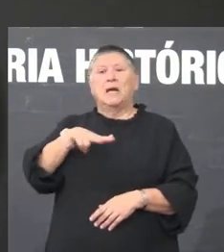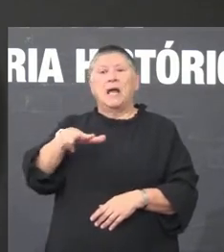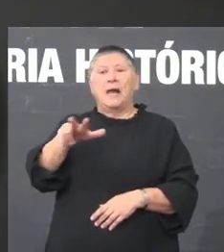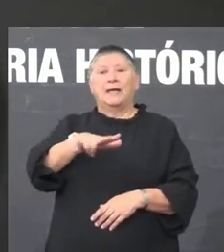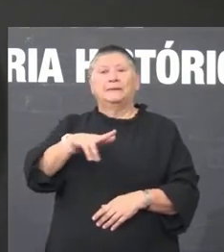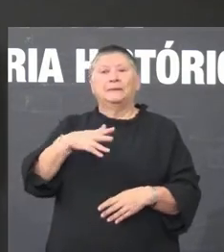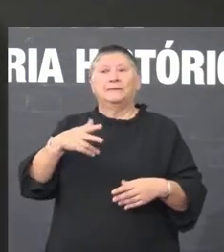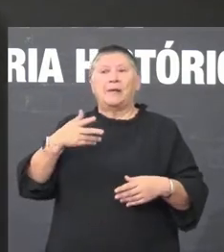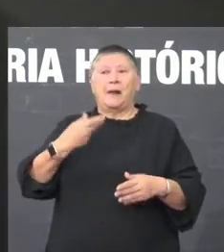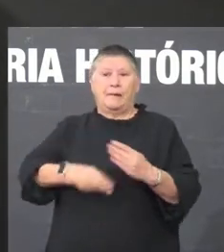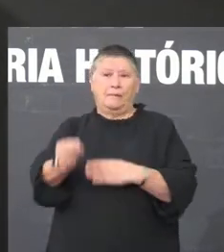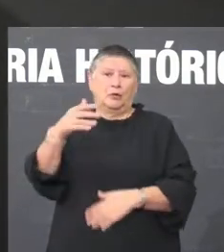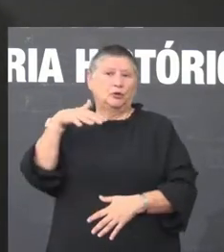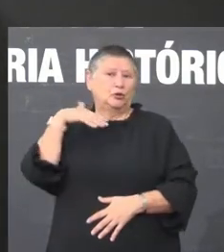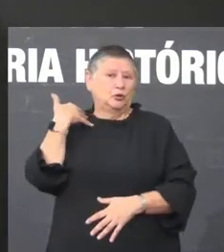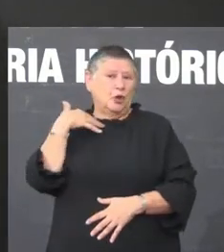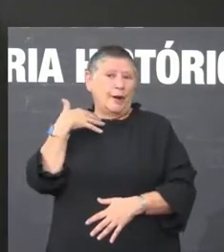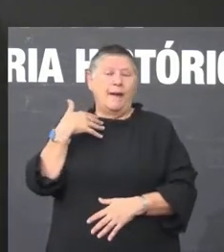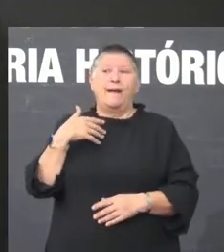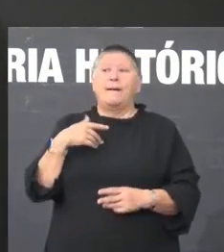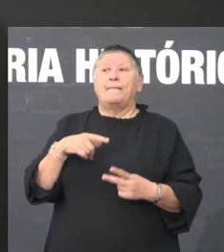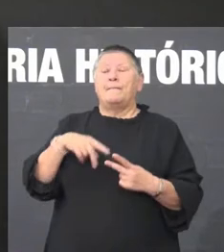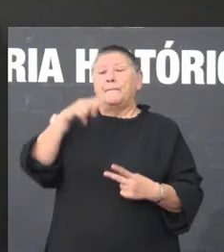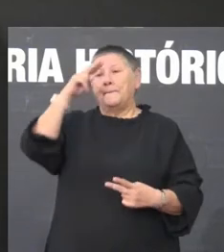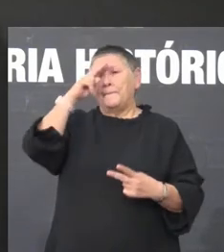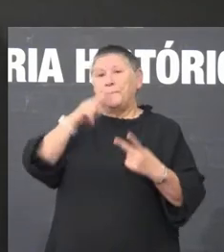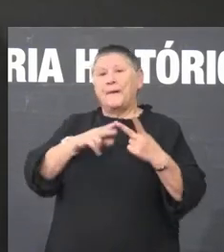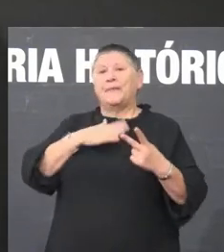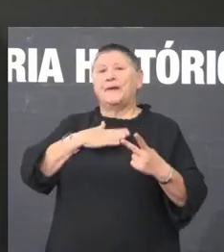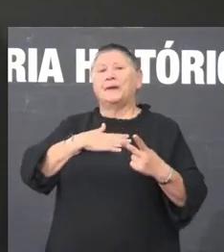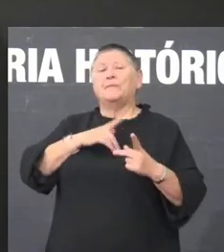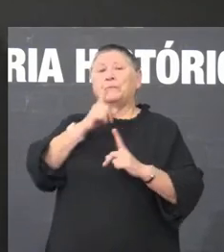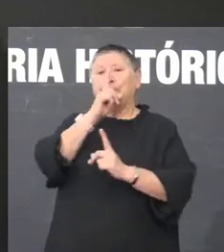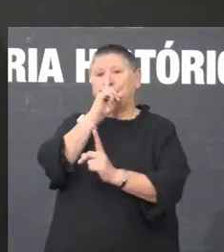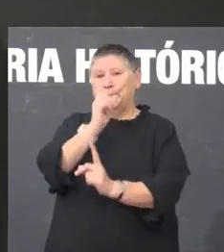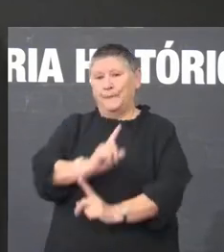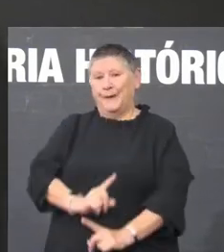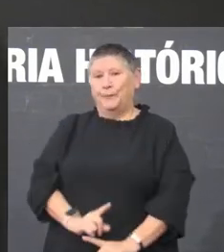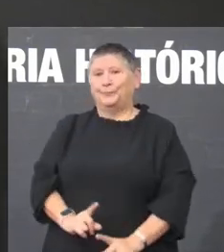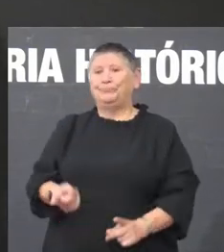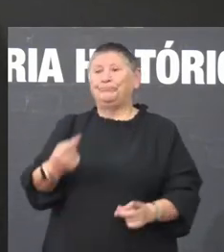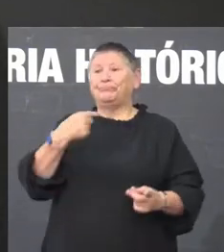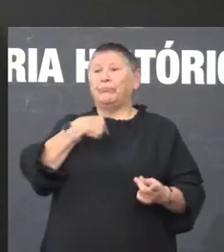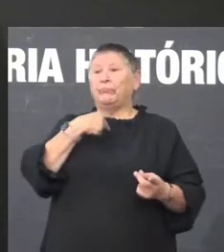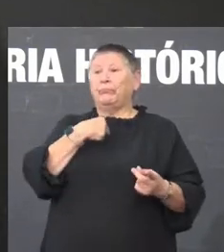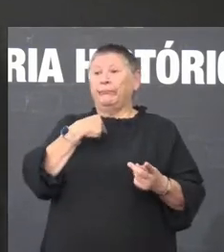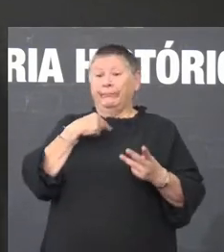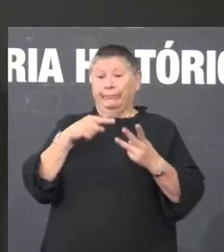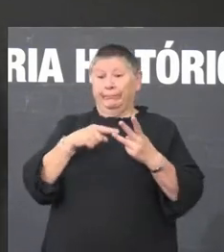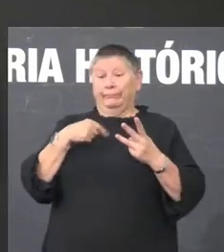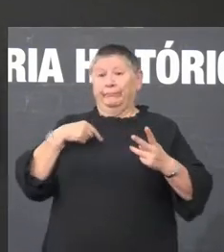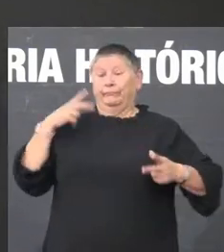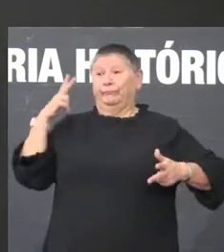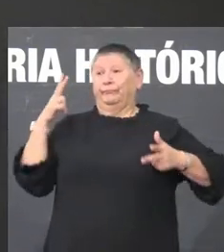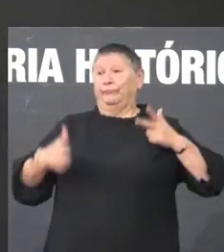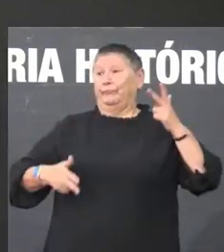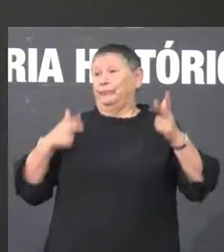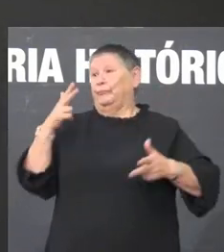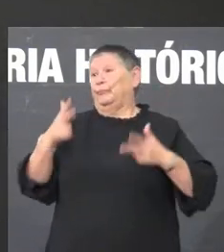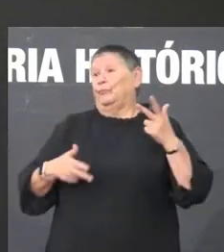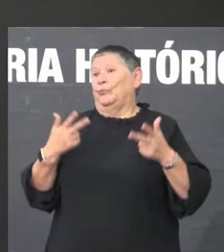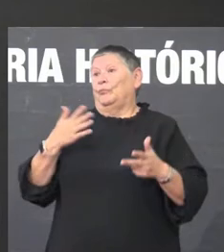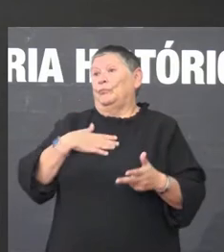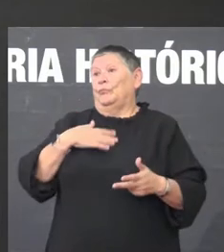Soria, mi padre es de Bilbao, yo evidentemente qué era el euskera, aunque mi lengua materna es